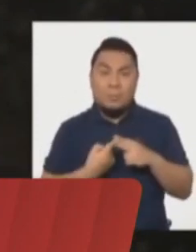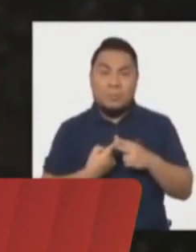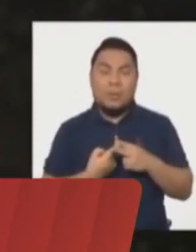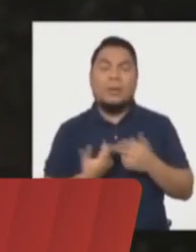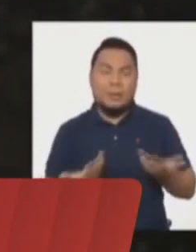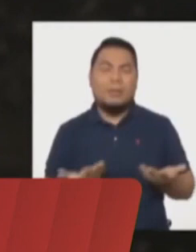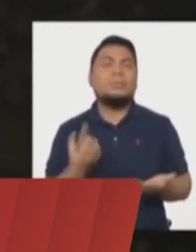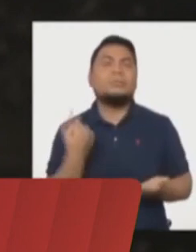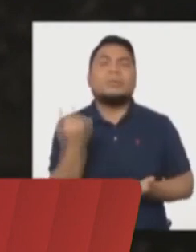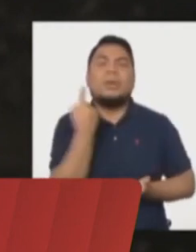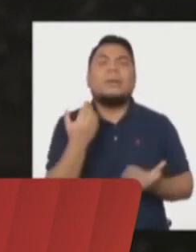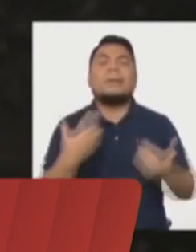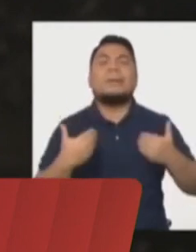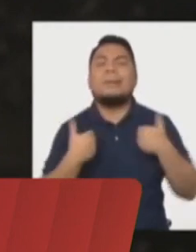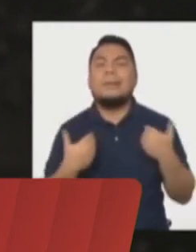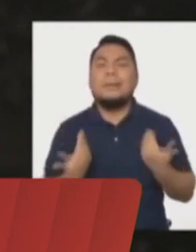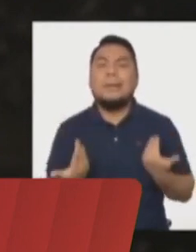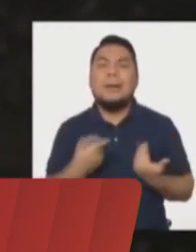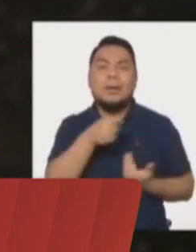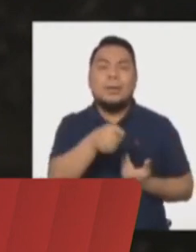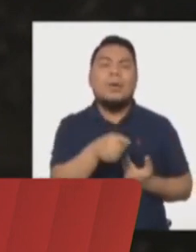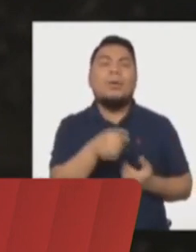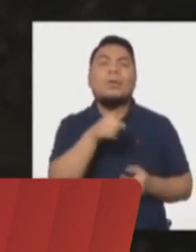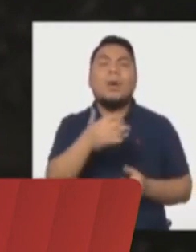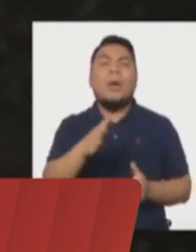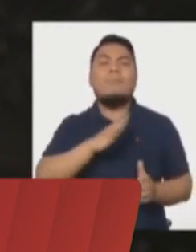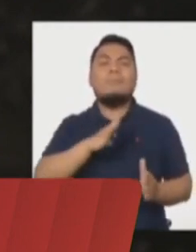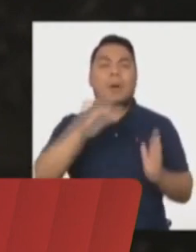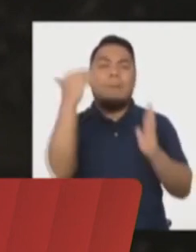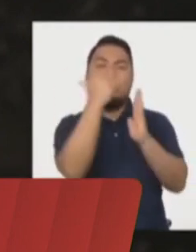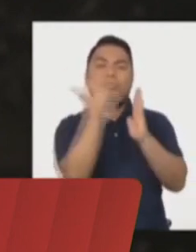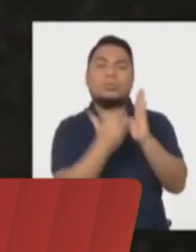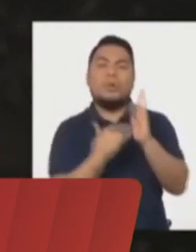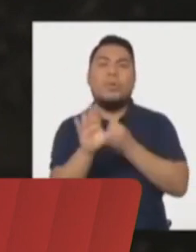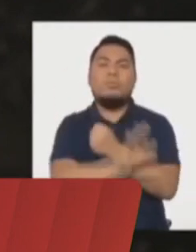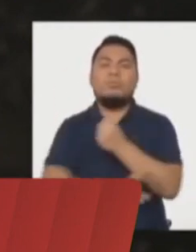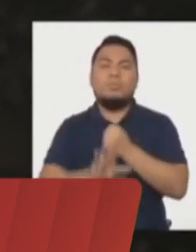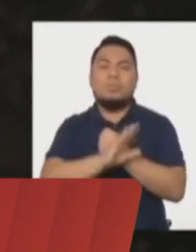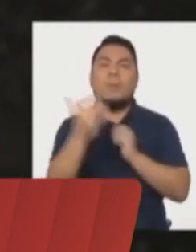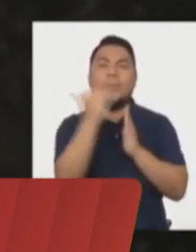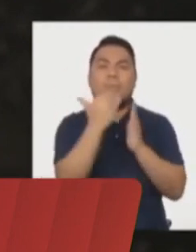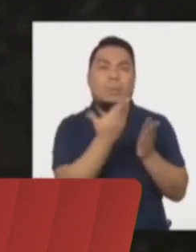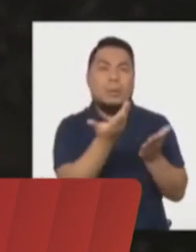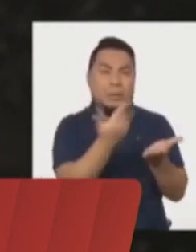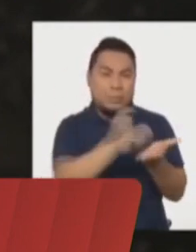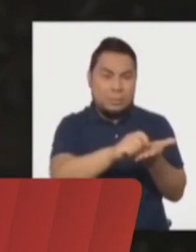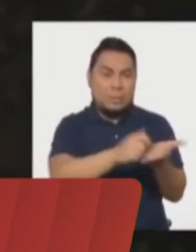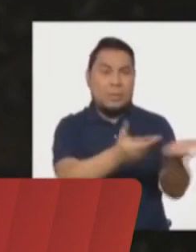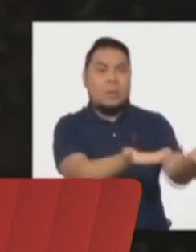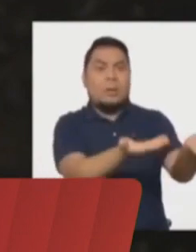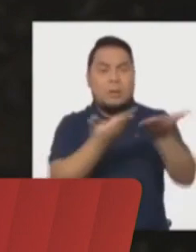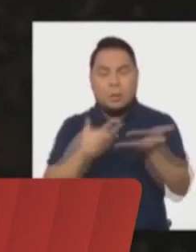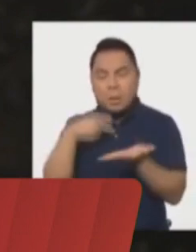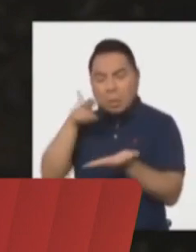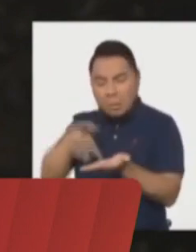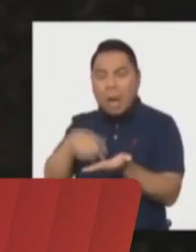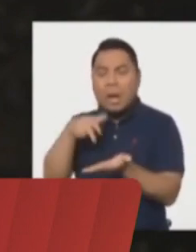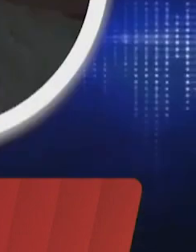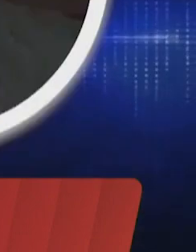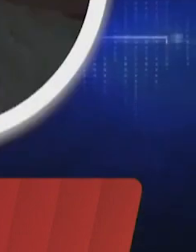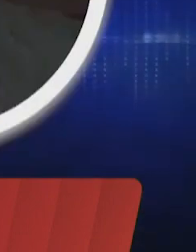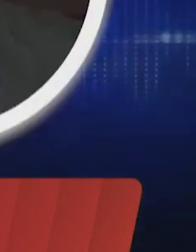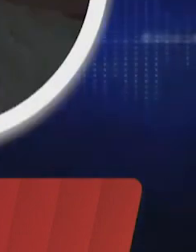presidente, solo tendrán que colgar su protocolo, su plan de emergencia entre el CISCOVID y estarán ya en condiciones de poder iniciar sus